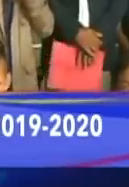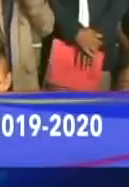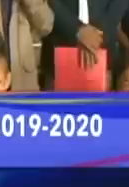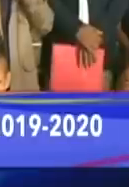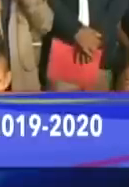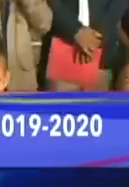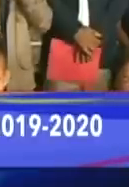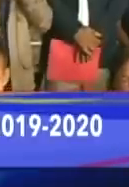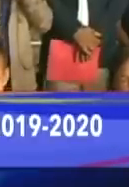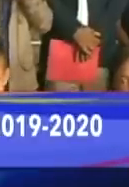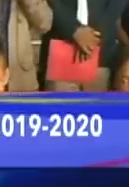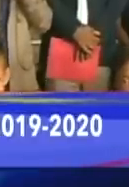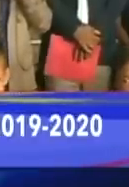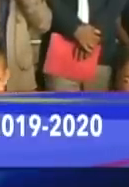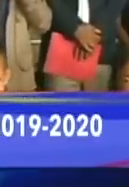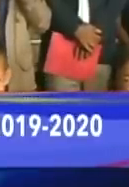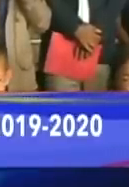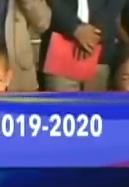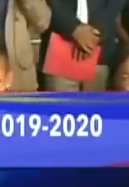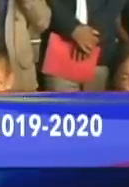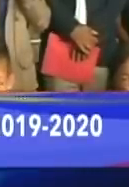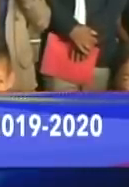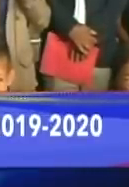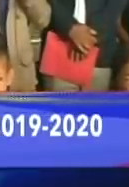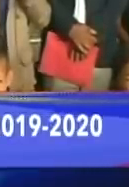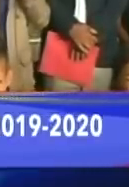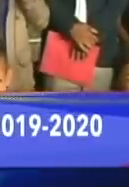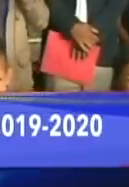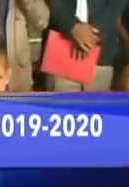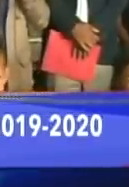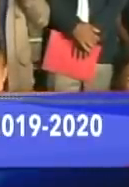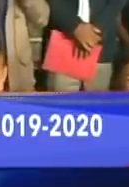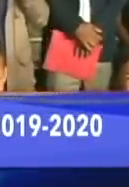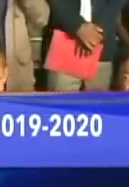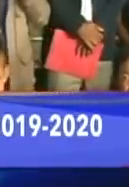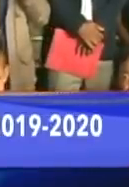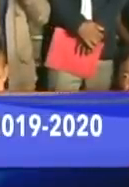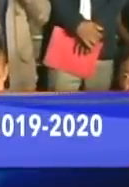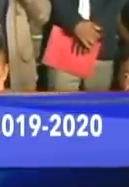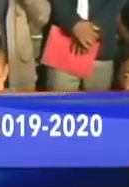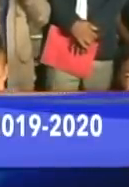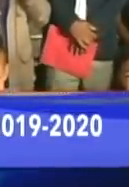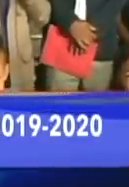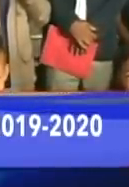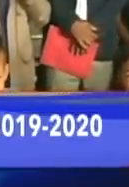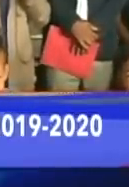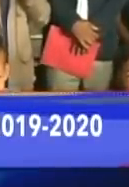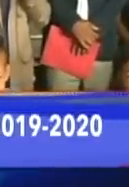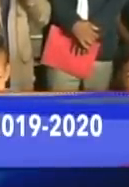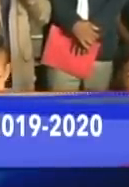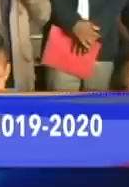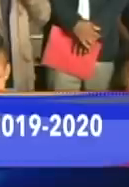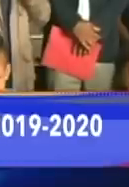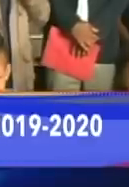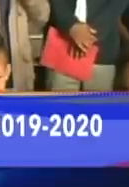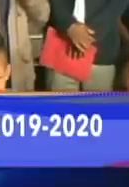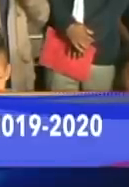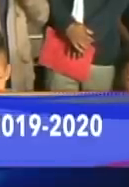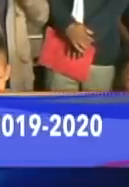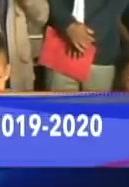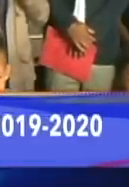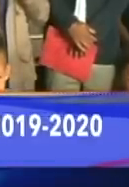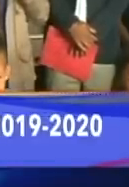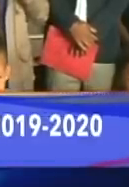impulsado en todo el estado y que quiere el municipio carrizal se concreta se materializa acercando la educación la educación